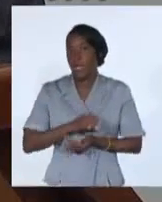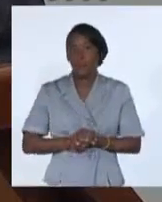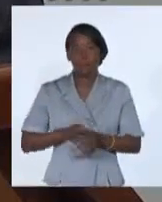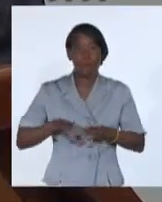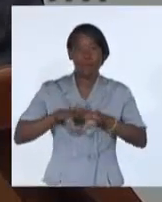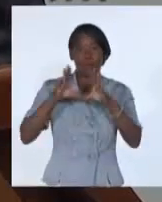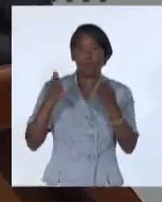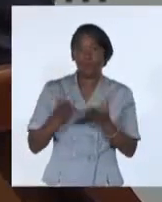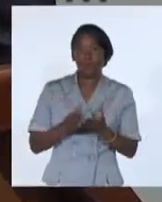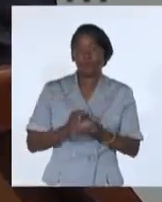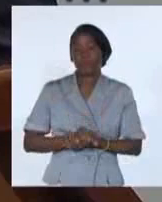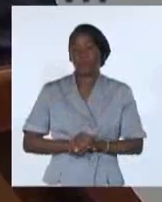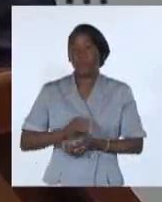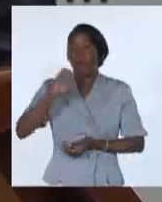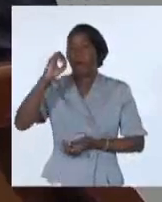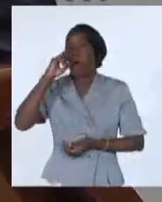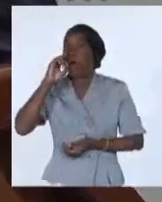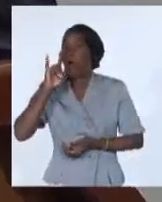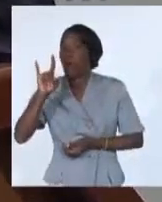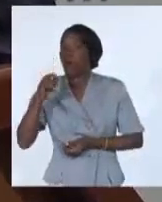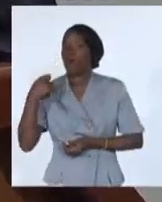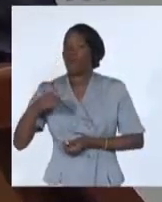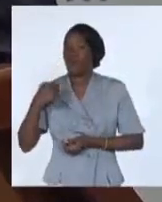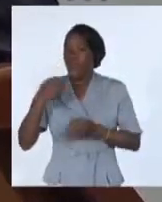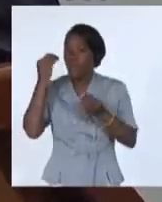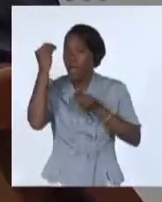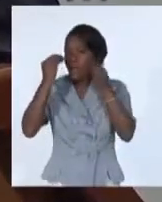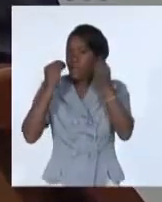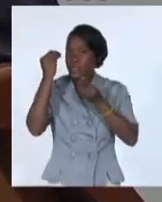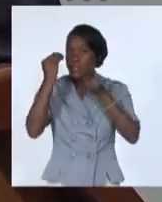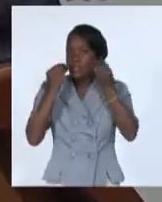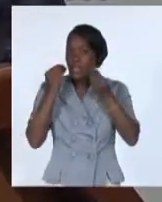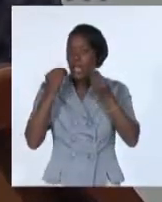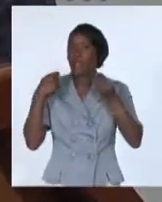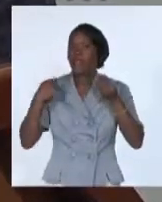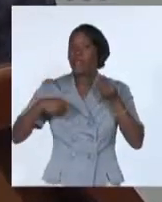de Bretton Woods, reflejan un área ya pasada.